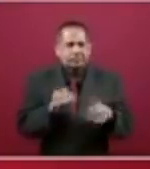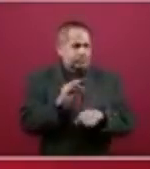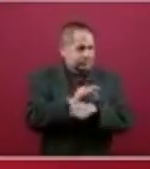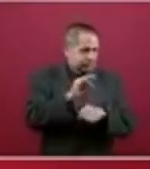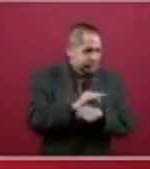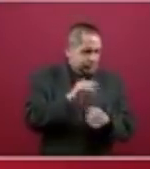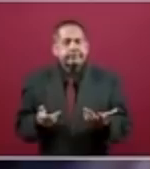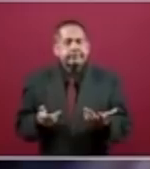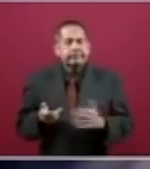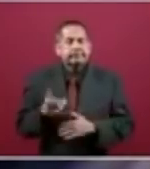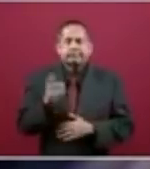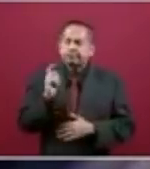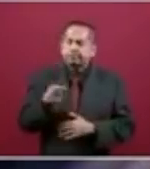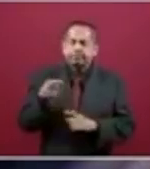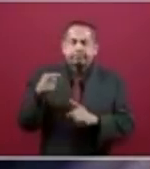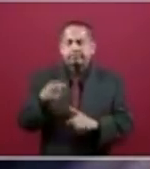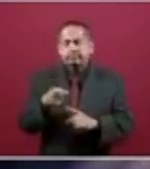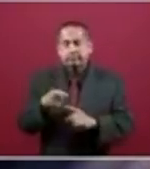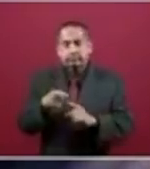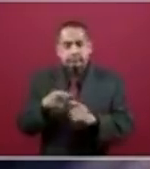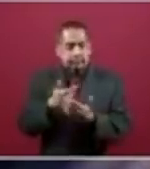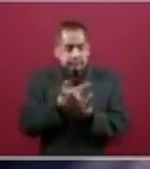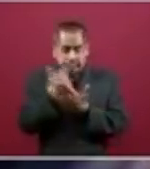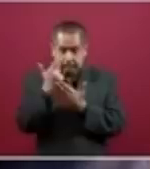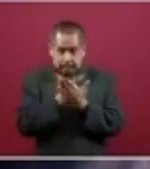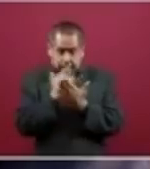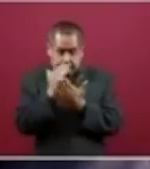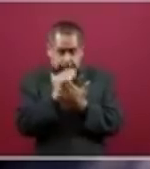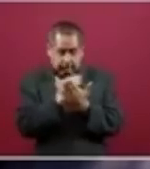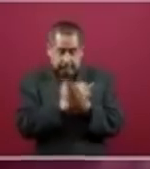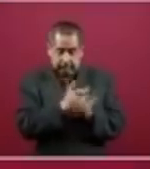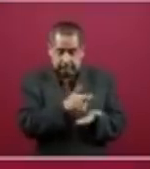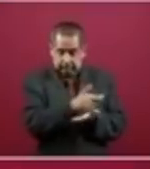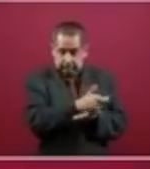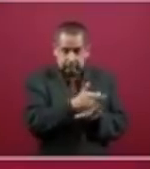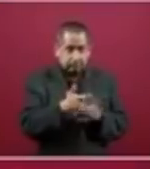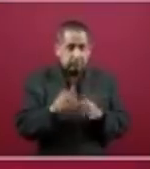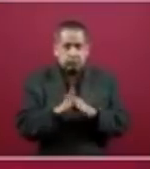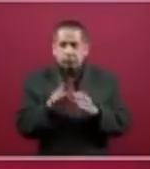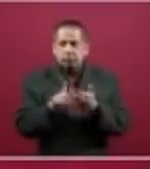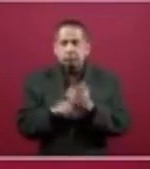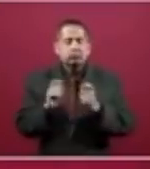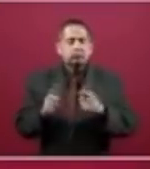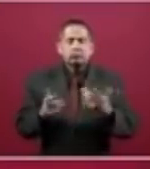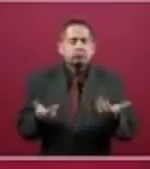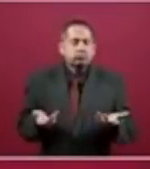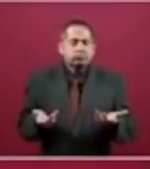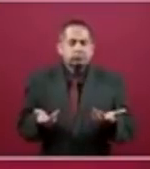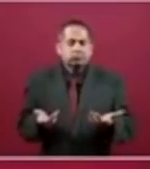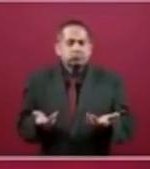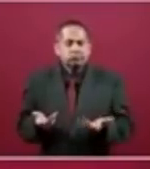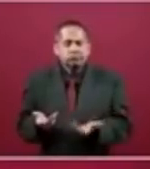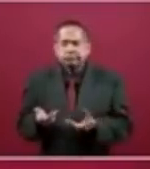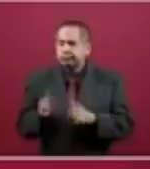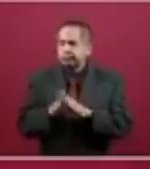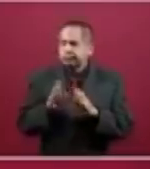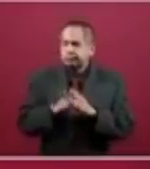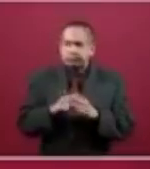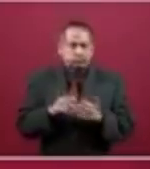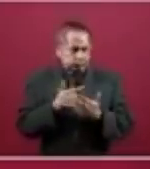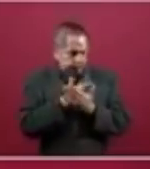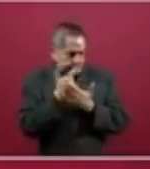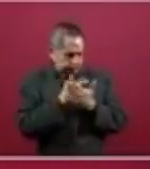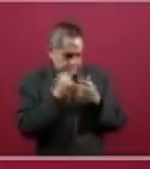protección. El presidente López Obrador dijo que en breve dará a conocer la información sobre estancias y guarderías. En los